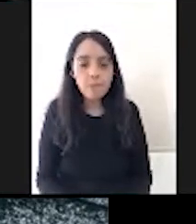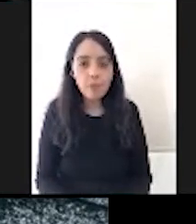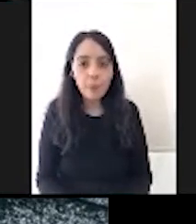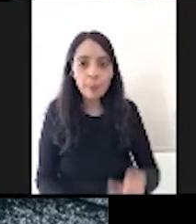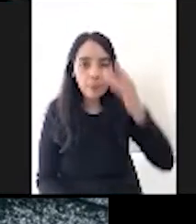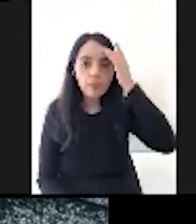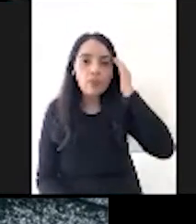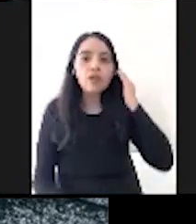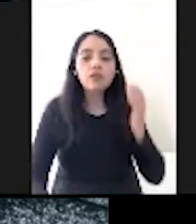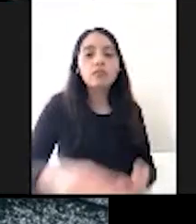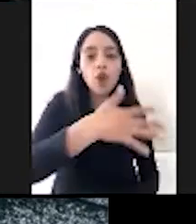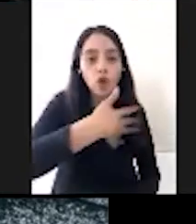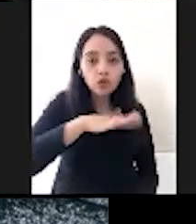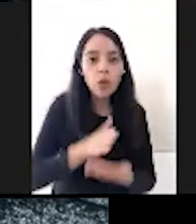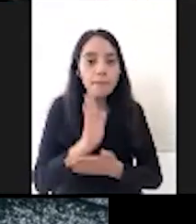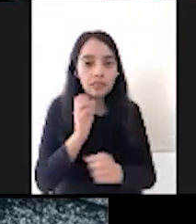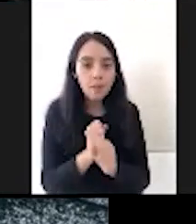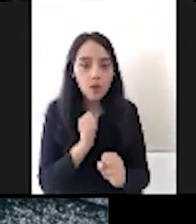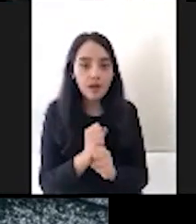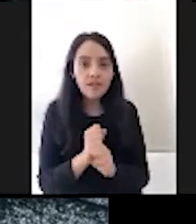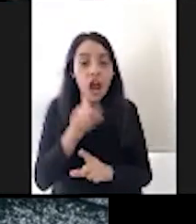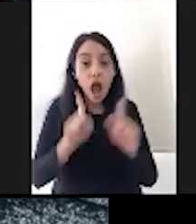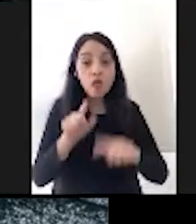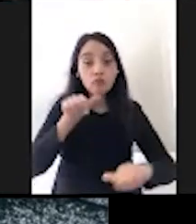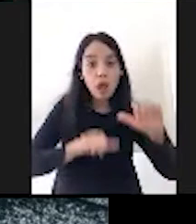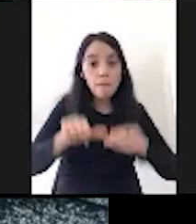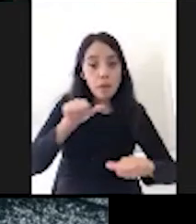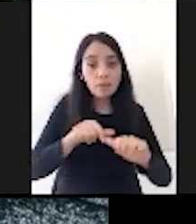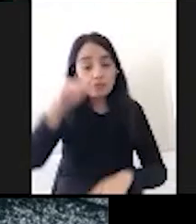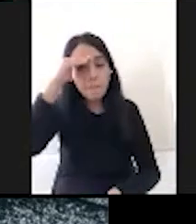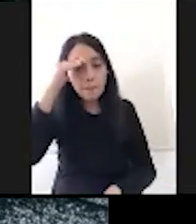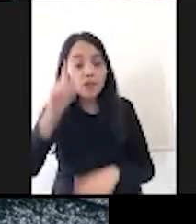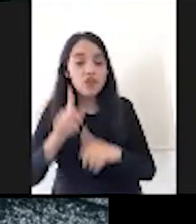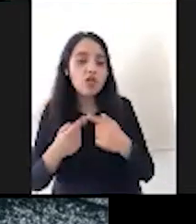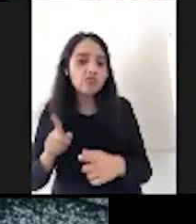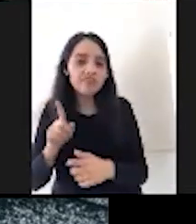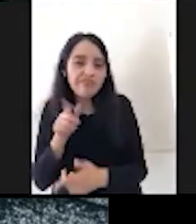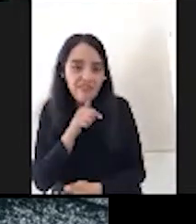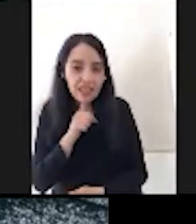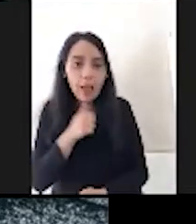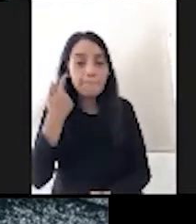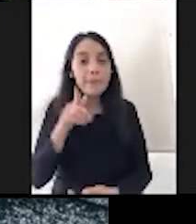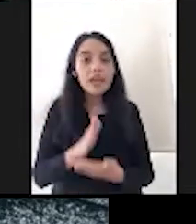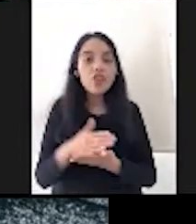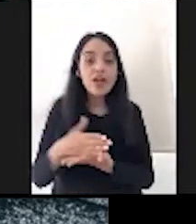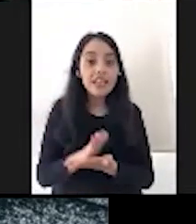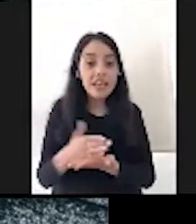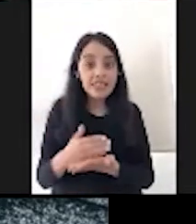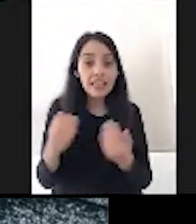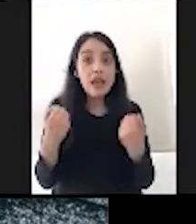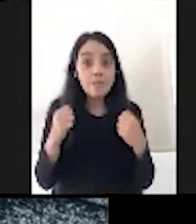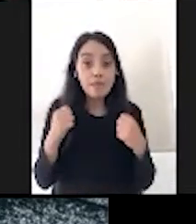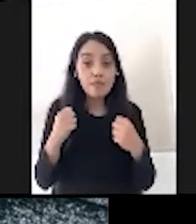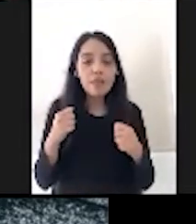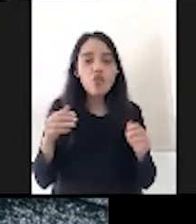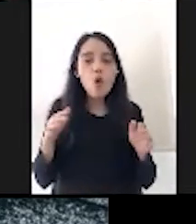estamos empezando a trabajar, algunas ya hemos hecho experimentos y en otras no, ¿ya? Pero en general, las estrategias de entrenamiento para el uso del potencial